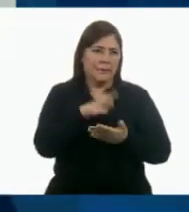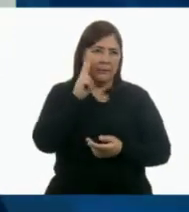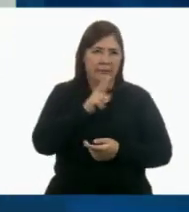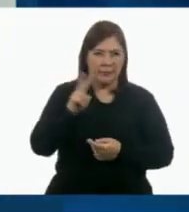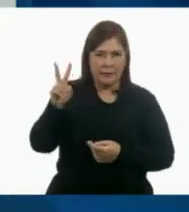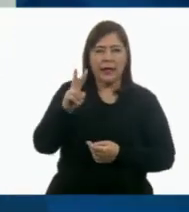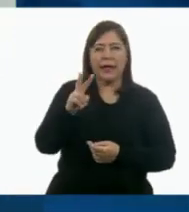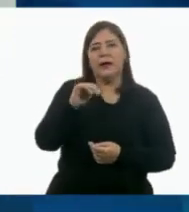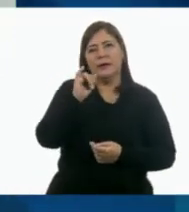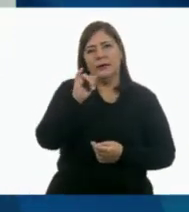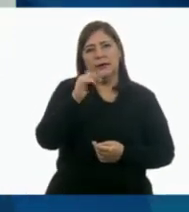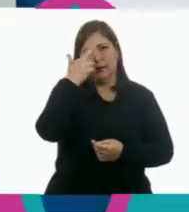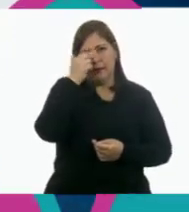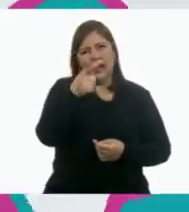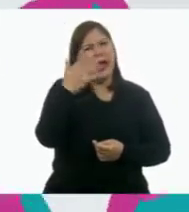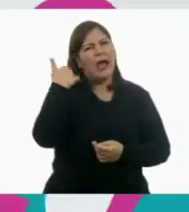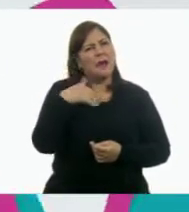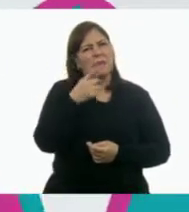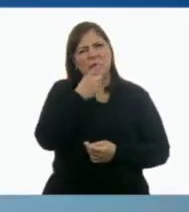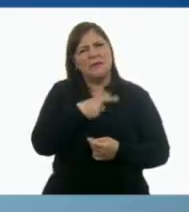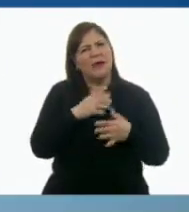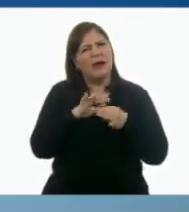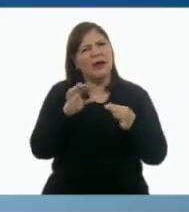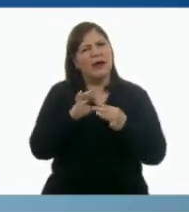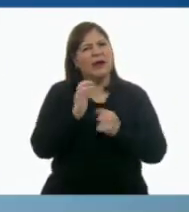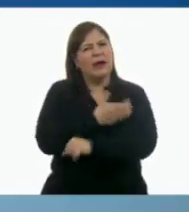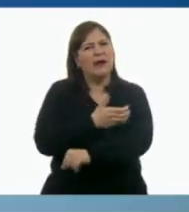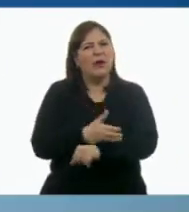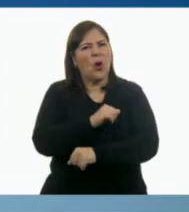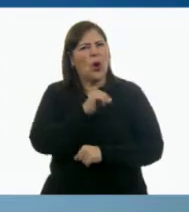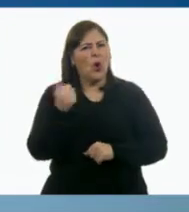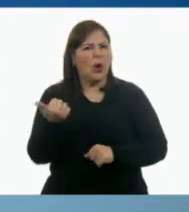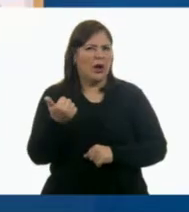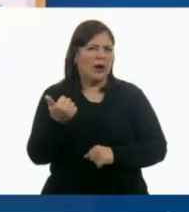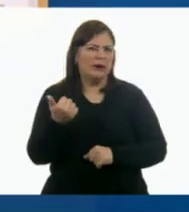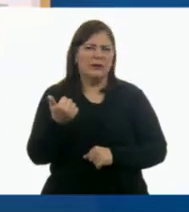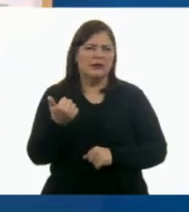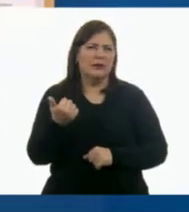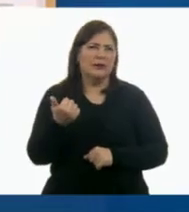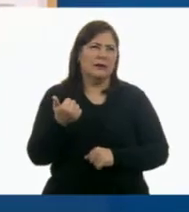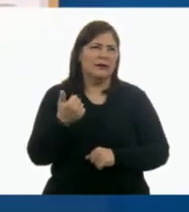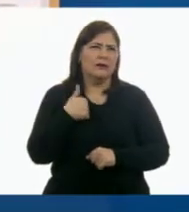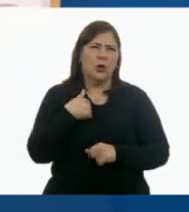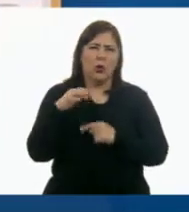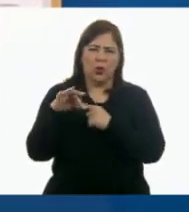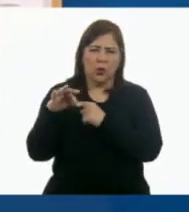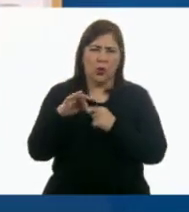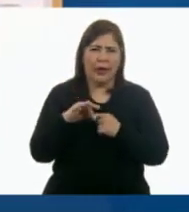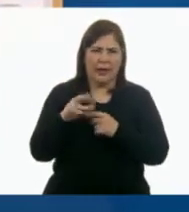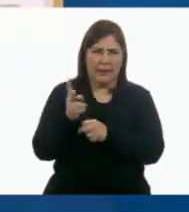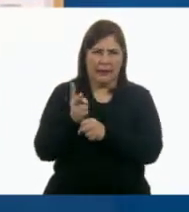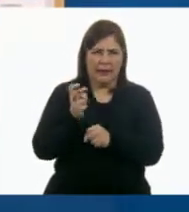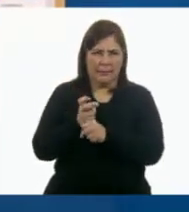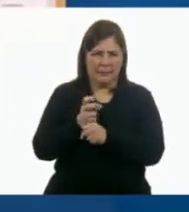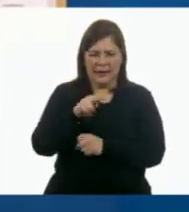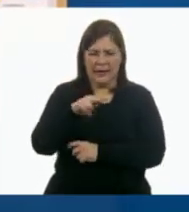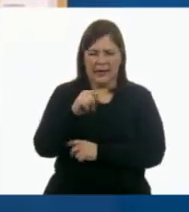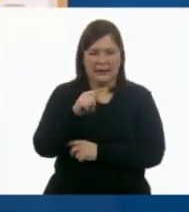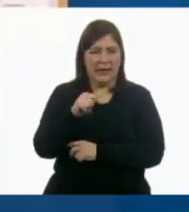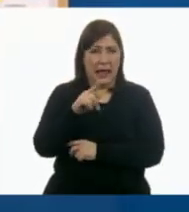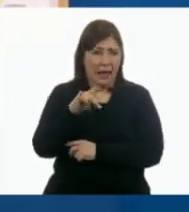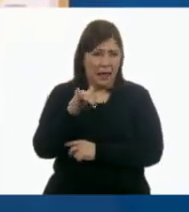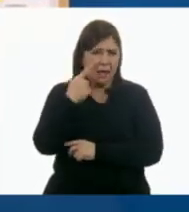algo de tu compañera Ana Karen. Yo la invité a que su papá nos platicara un